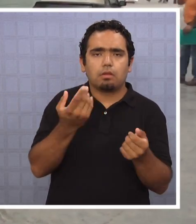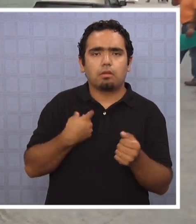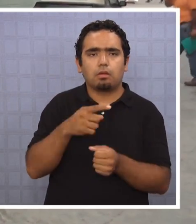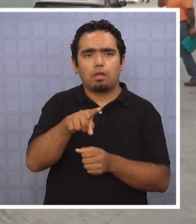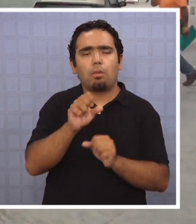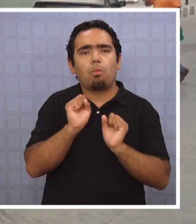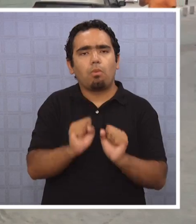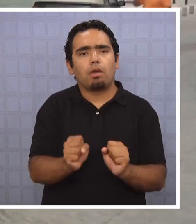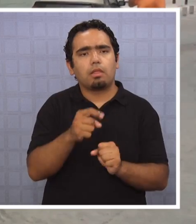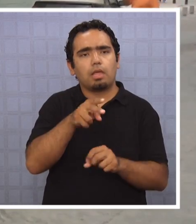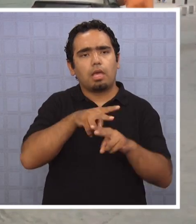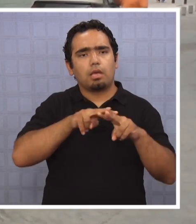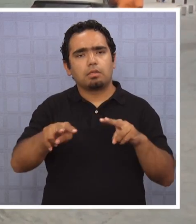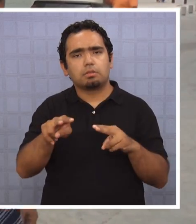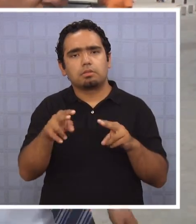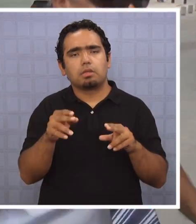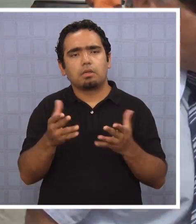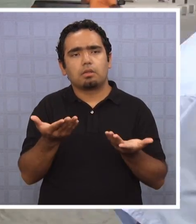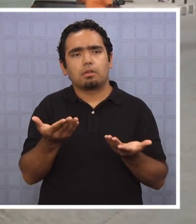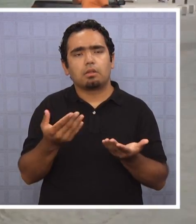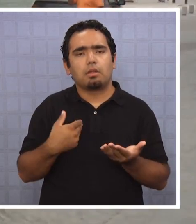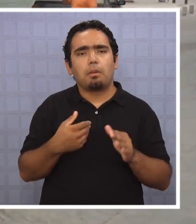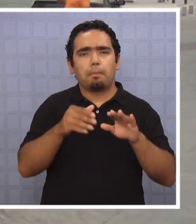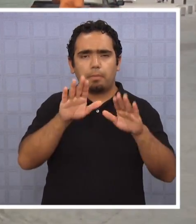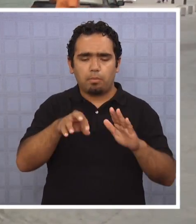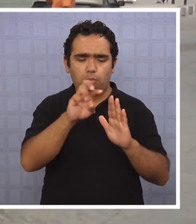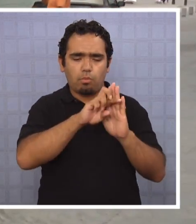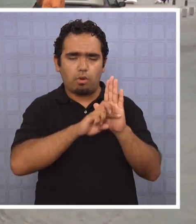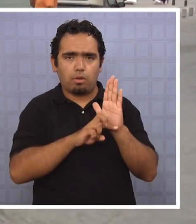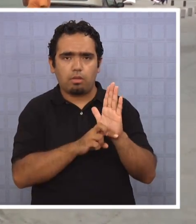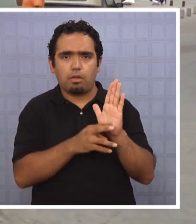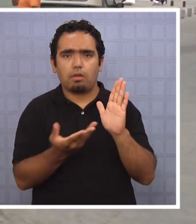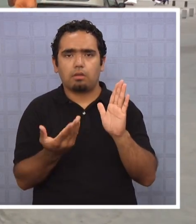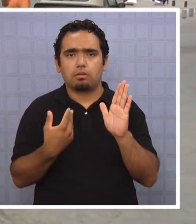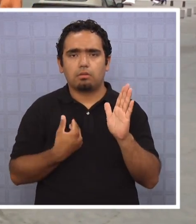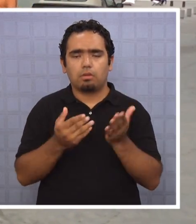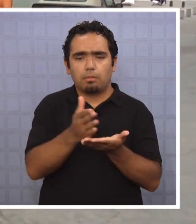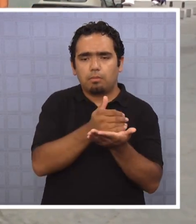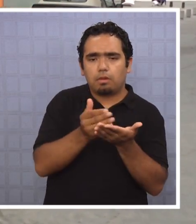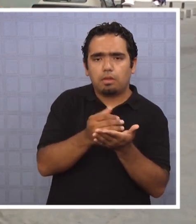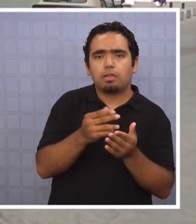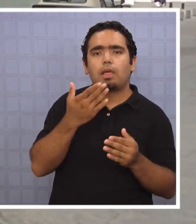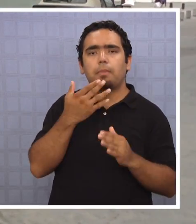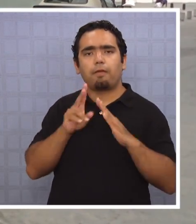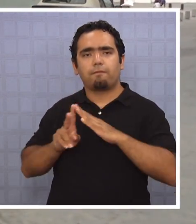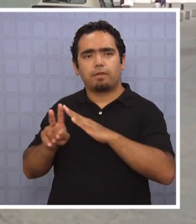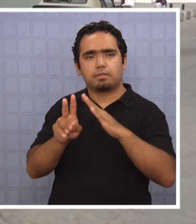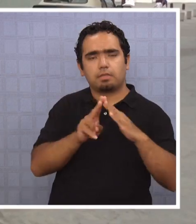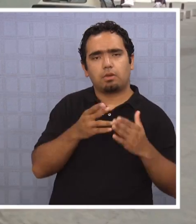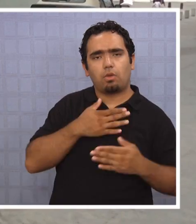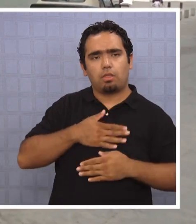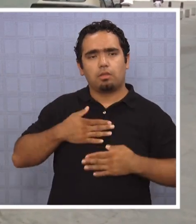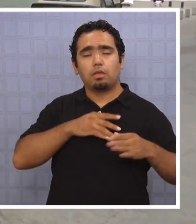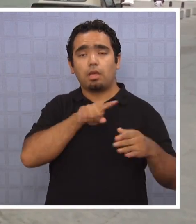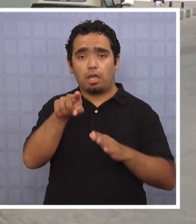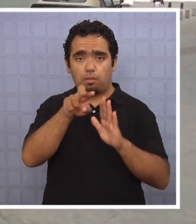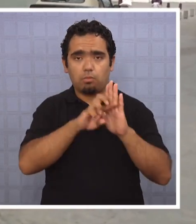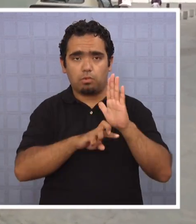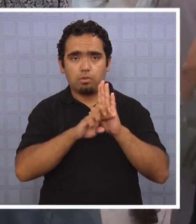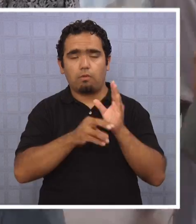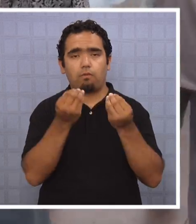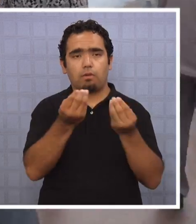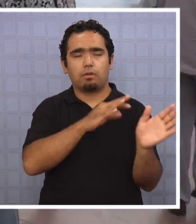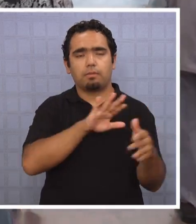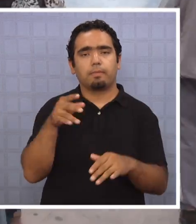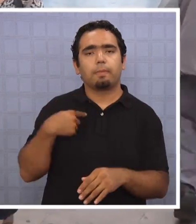saque lo más pronto posible y que quede esto de acuerdo a los gustos del proyecto y de acuerdo a lo que los vecinos desean de este proyecto. Este proyecto es